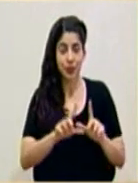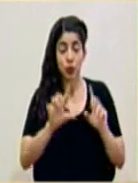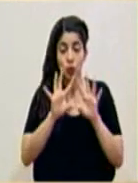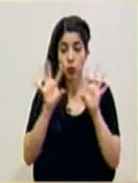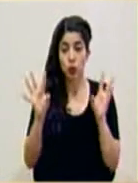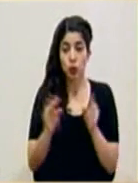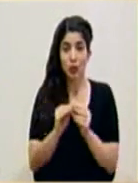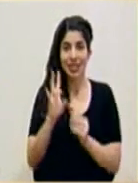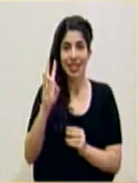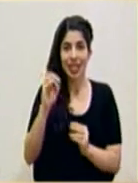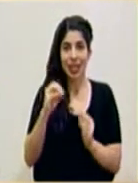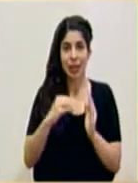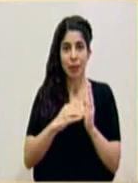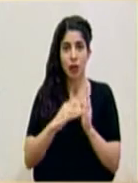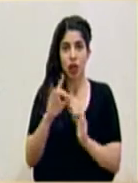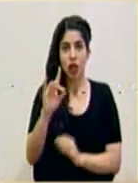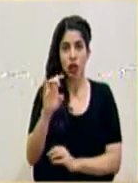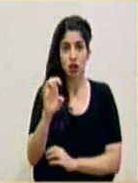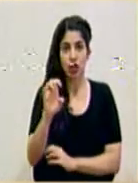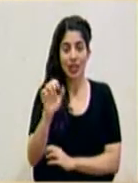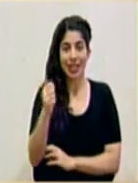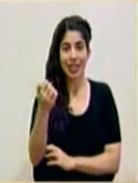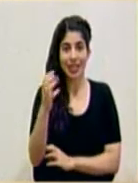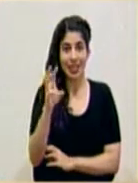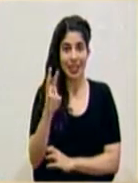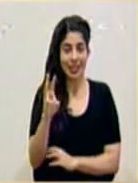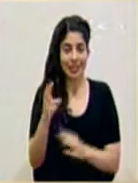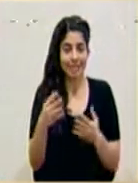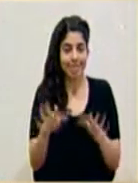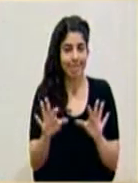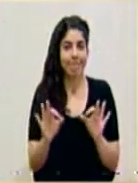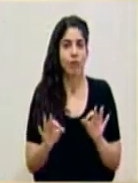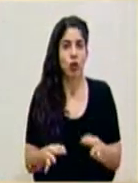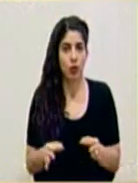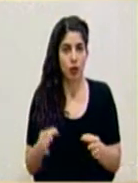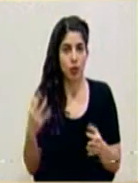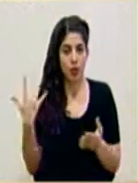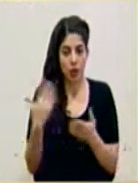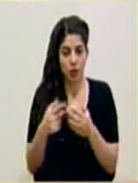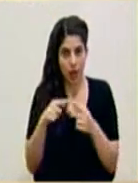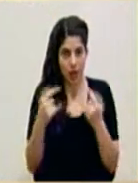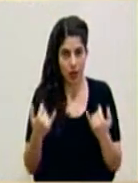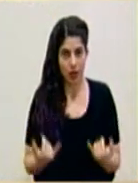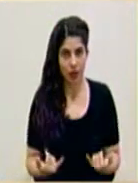total de 70.816 casos confirmados a la fecha.